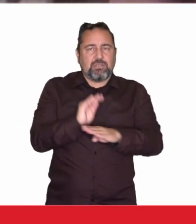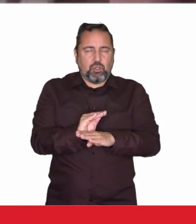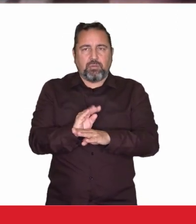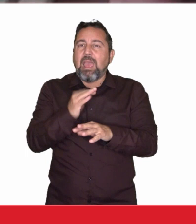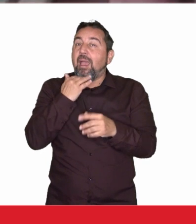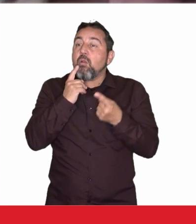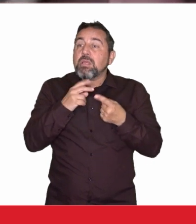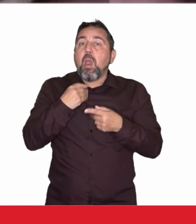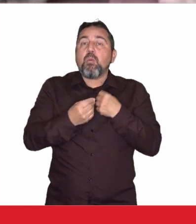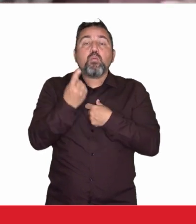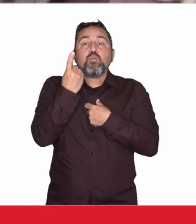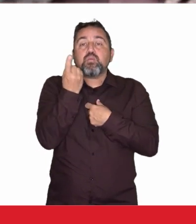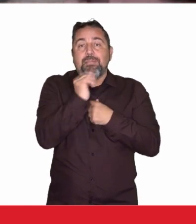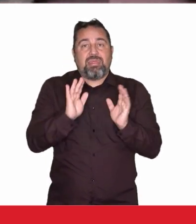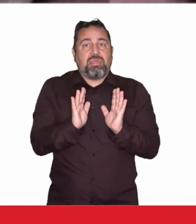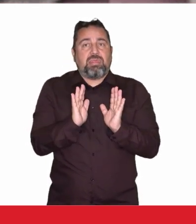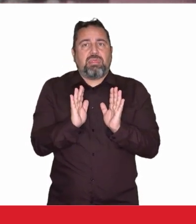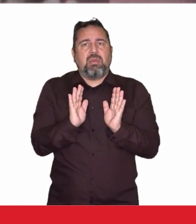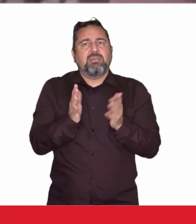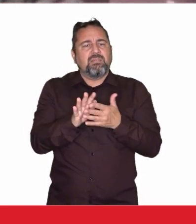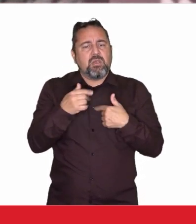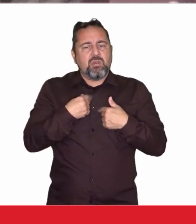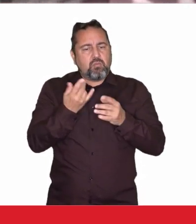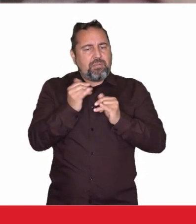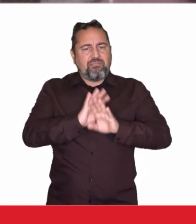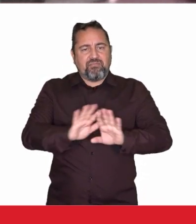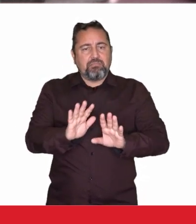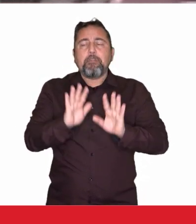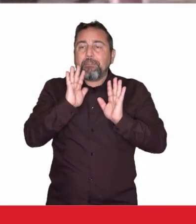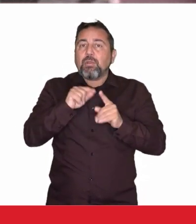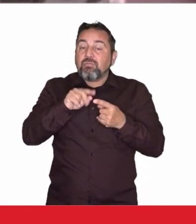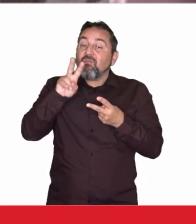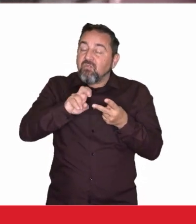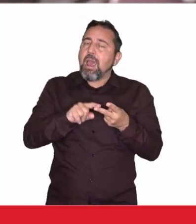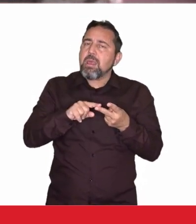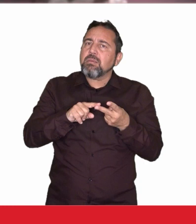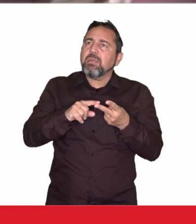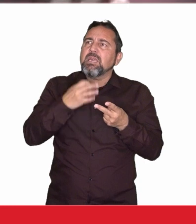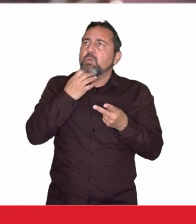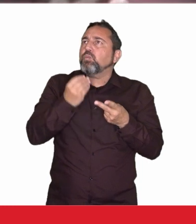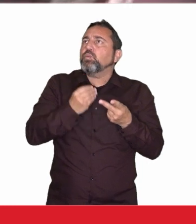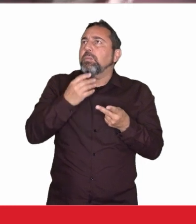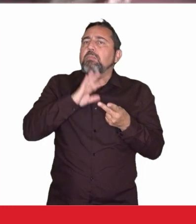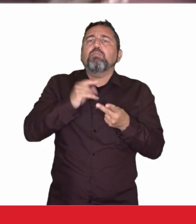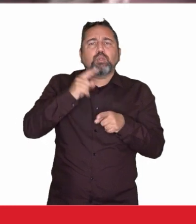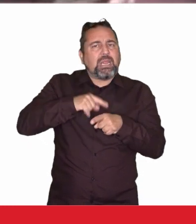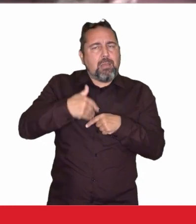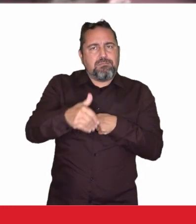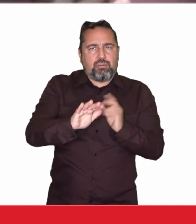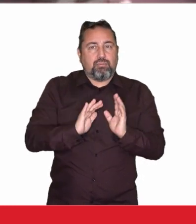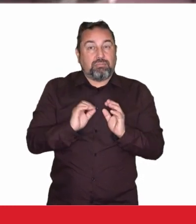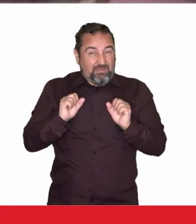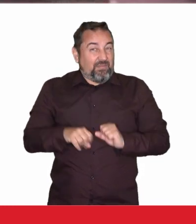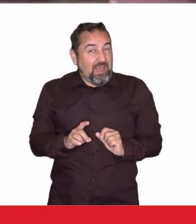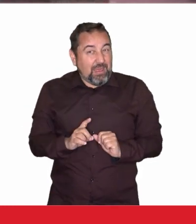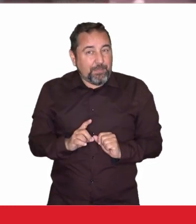un poco la idea de la inversión, ¿vale? Es algo que voy a hacer una vez, pero que va a estar siéndome útil, por así decir,